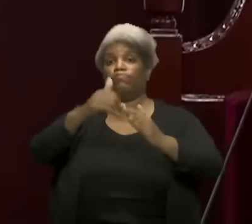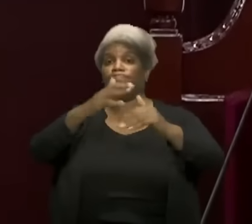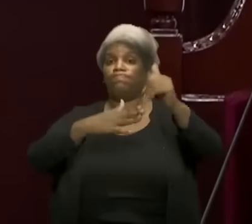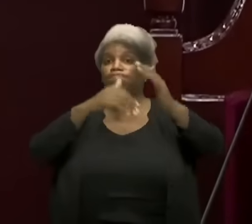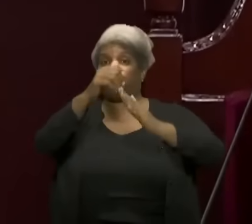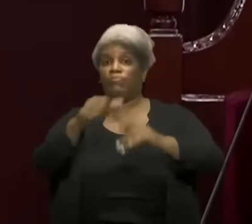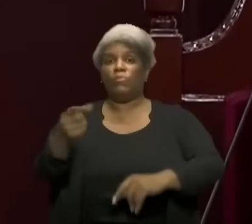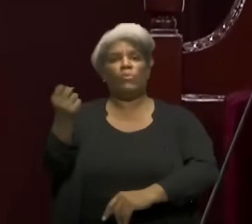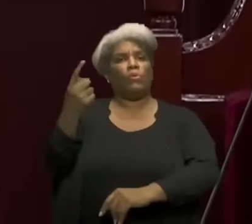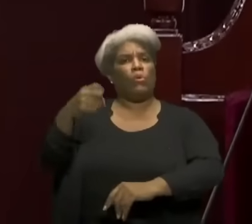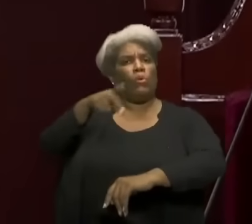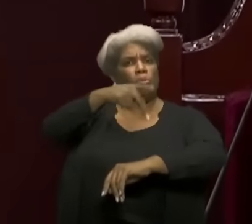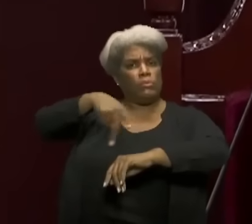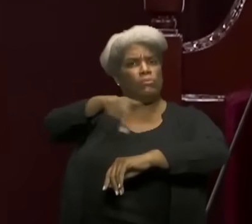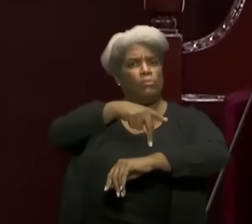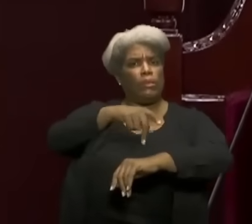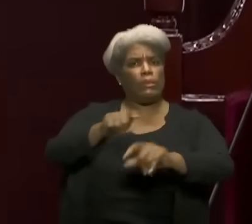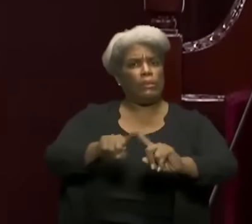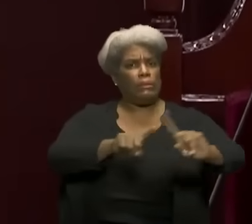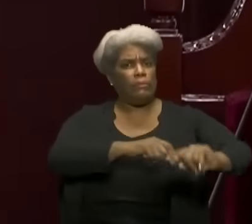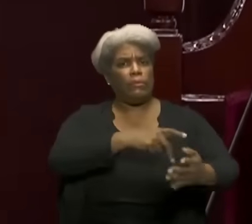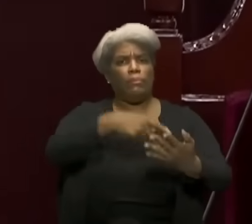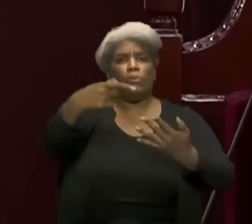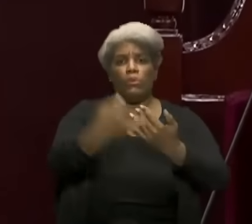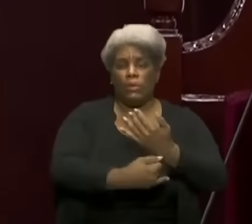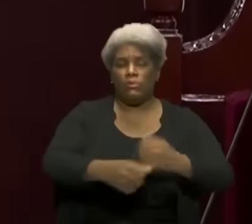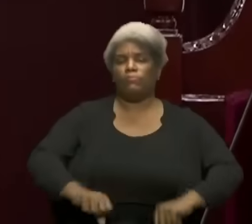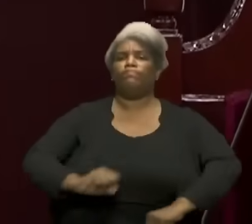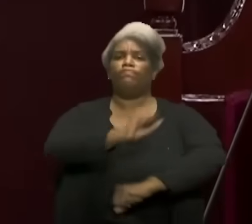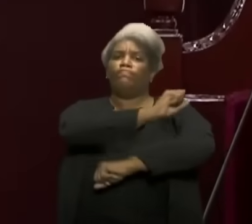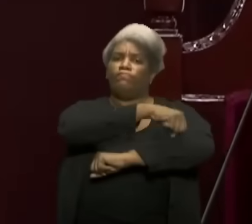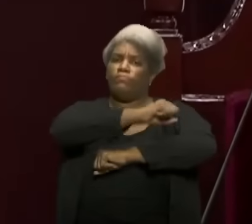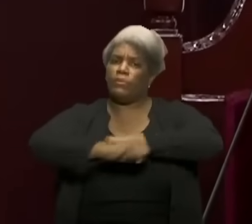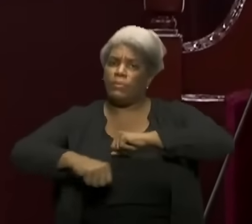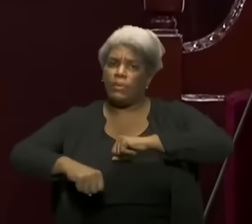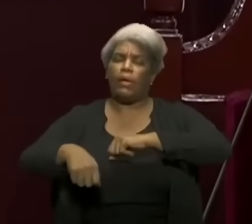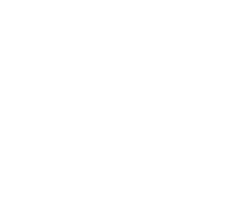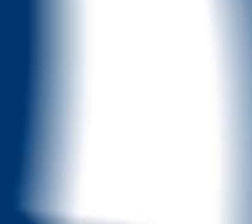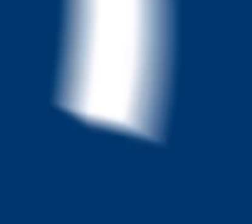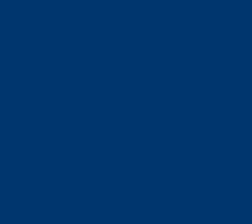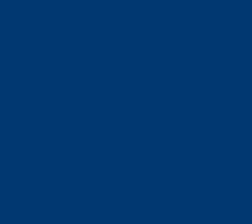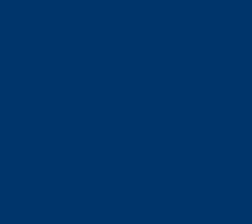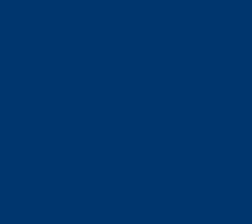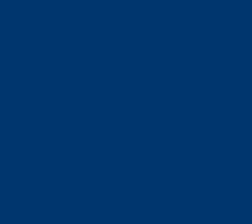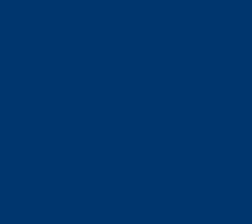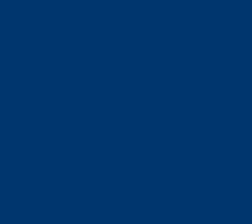11 provincias siendo las principales Samaná Puerto Plata y la